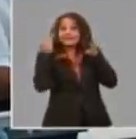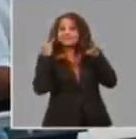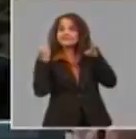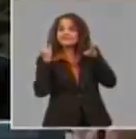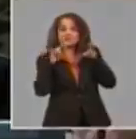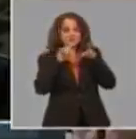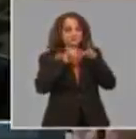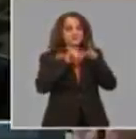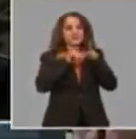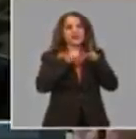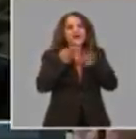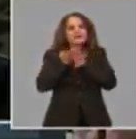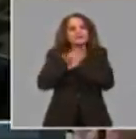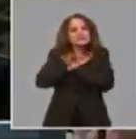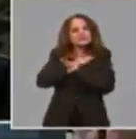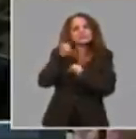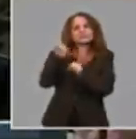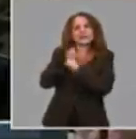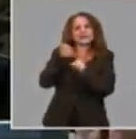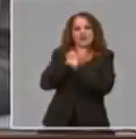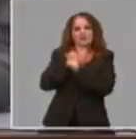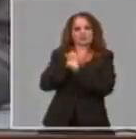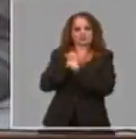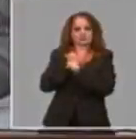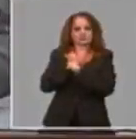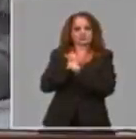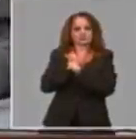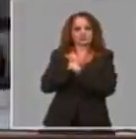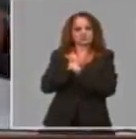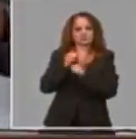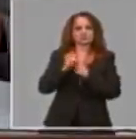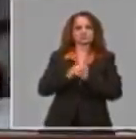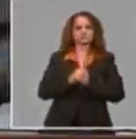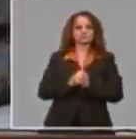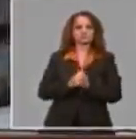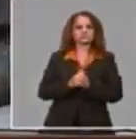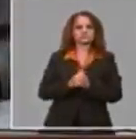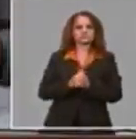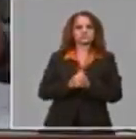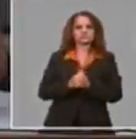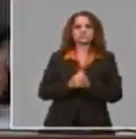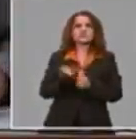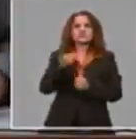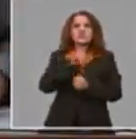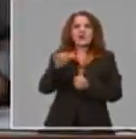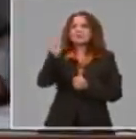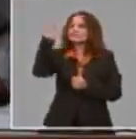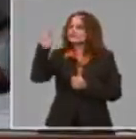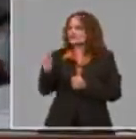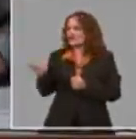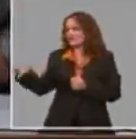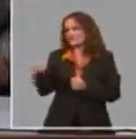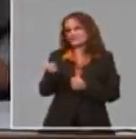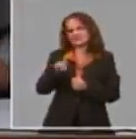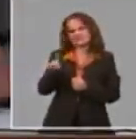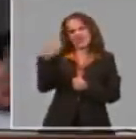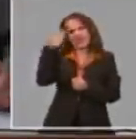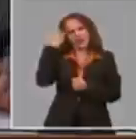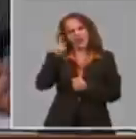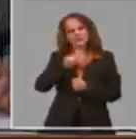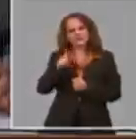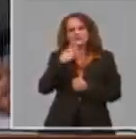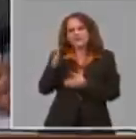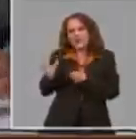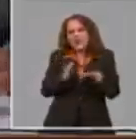profilaxis muchas profundas y tratar a la gente pero convicciones alejarlas nuestro comportamiento y